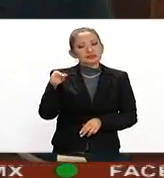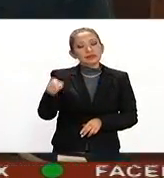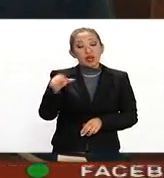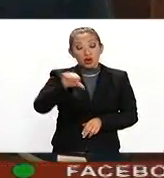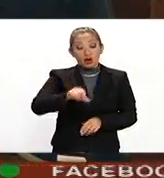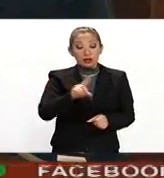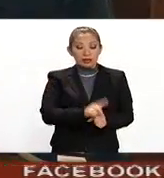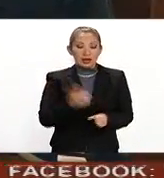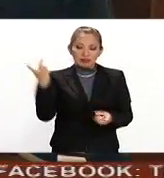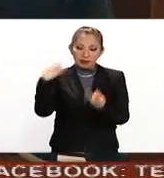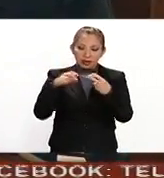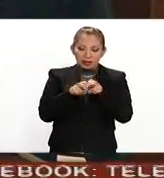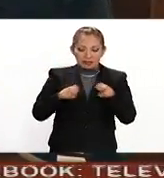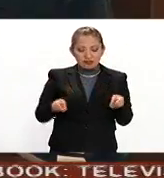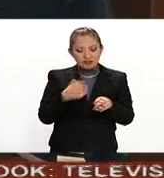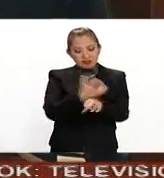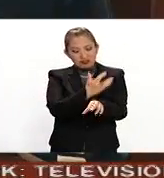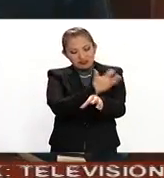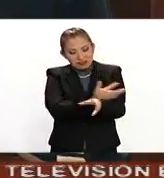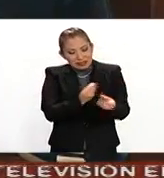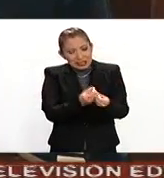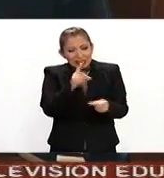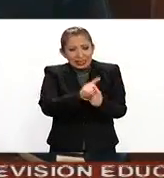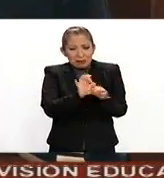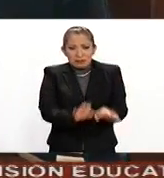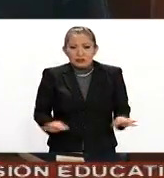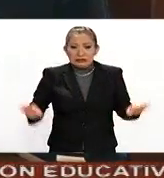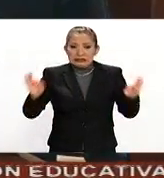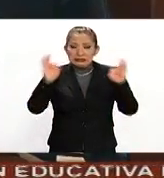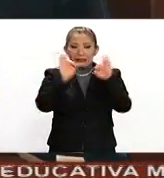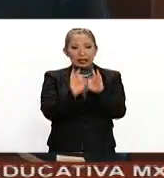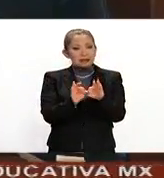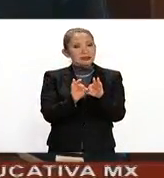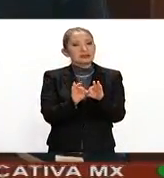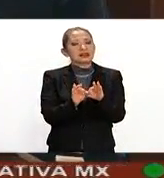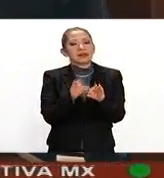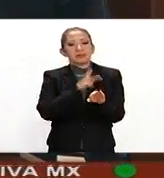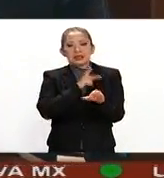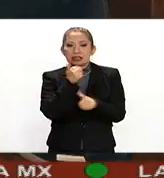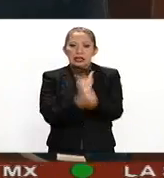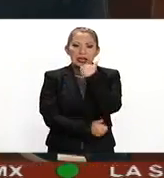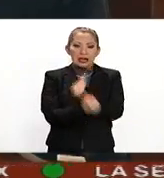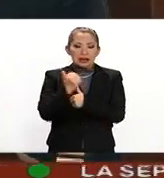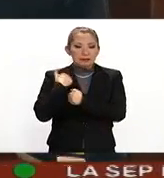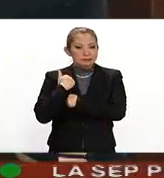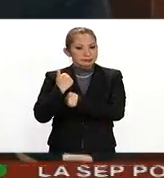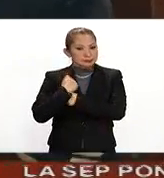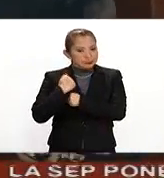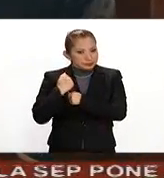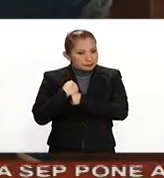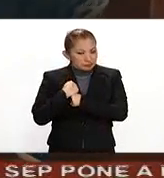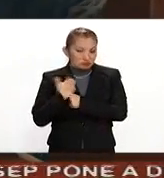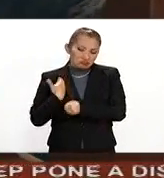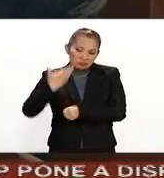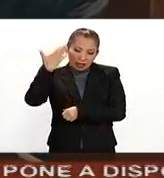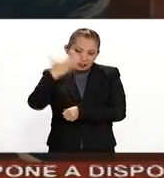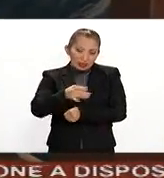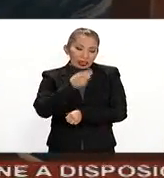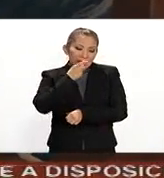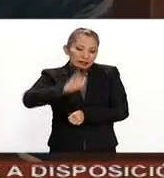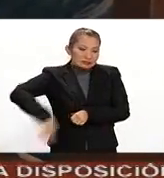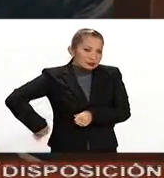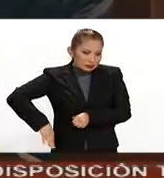este día estén aquí acompañándome, un día tan importante en mi carrera militar, que como ya se